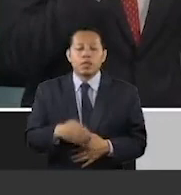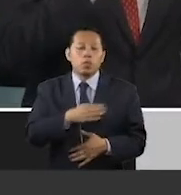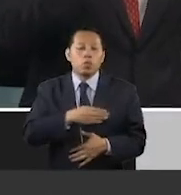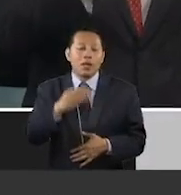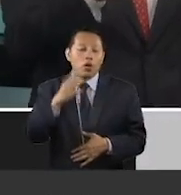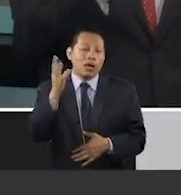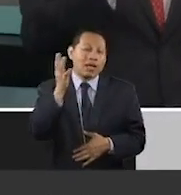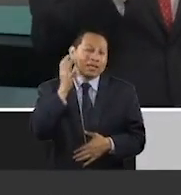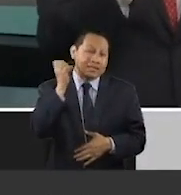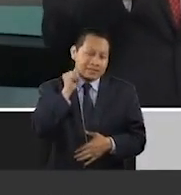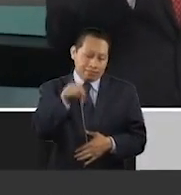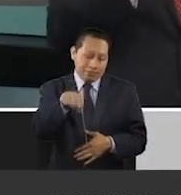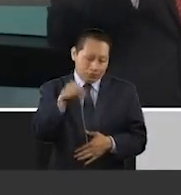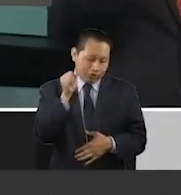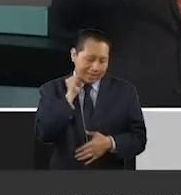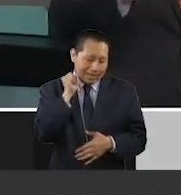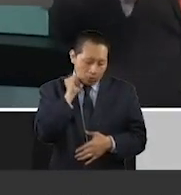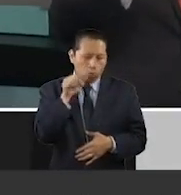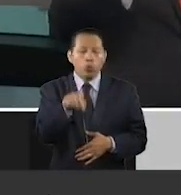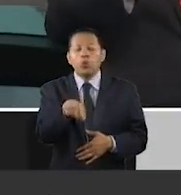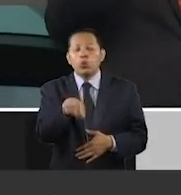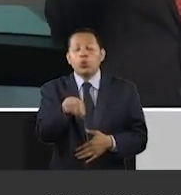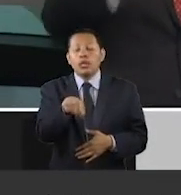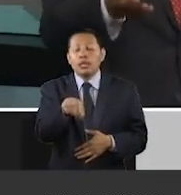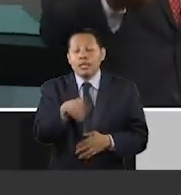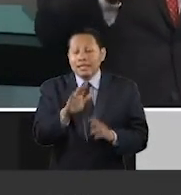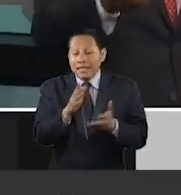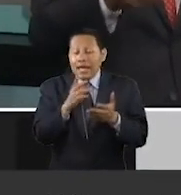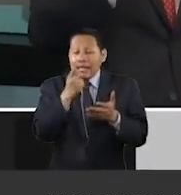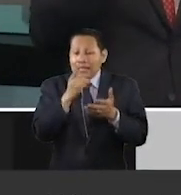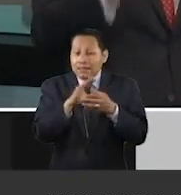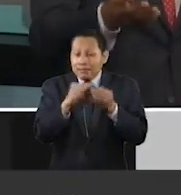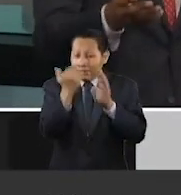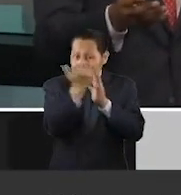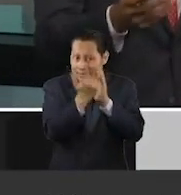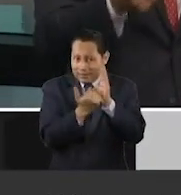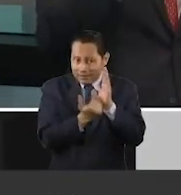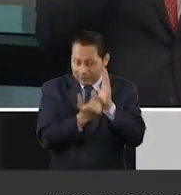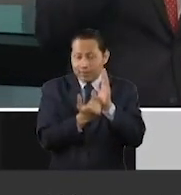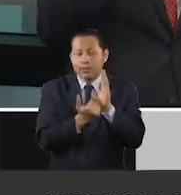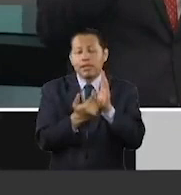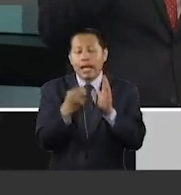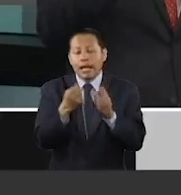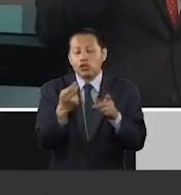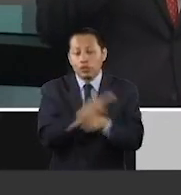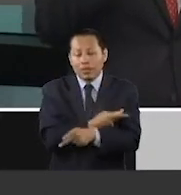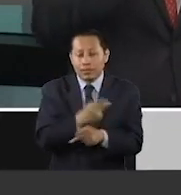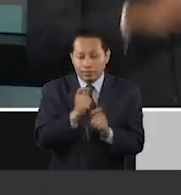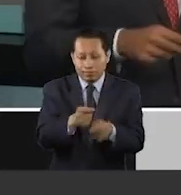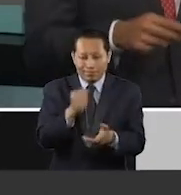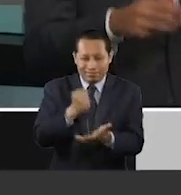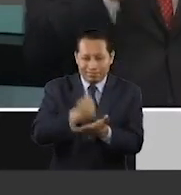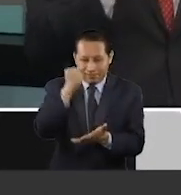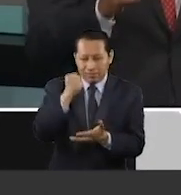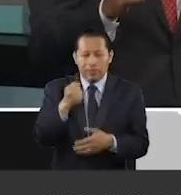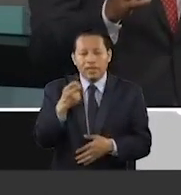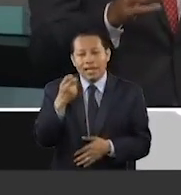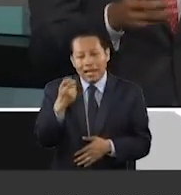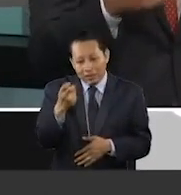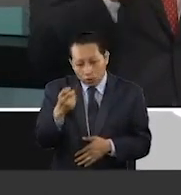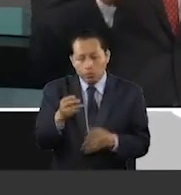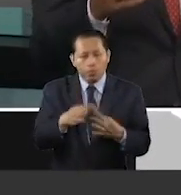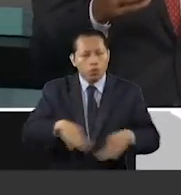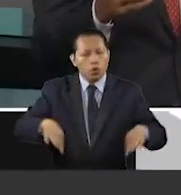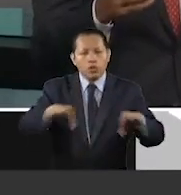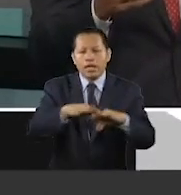pues usted acaba de poner ya prácticamente la agenda. Si esto sucede, si viene su ratificación, ese va a ser un menudo compromiso,